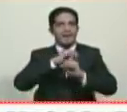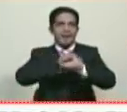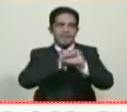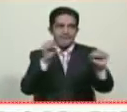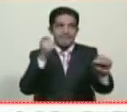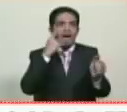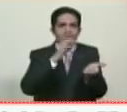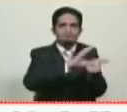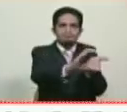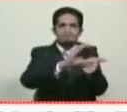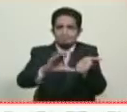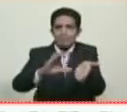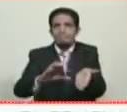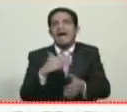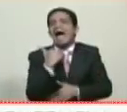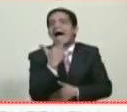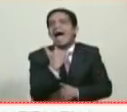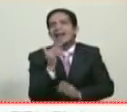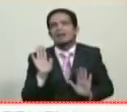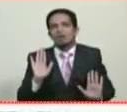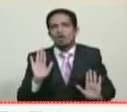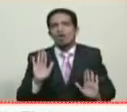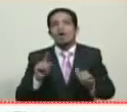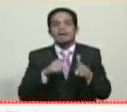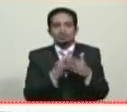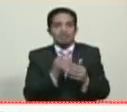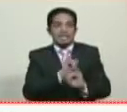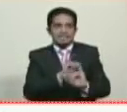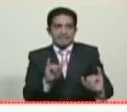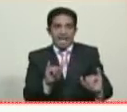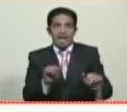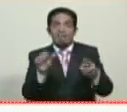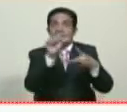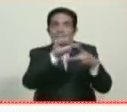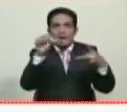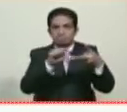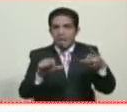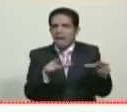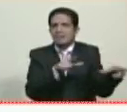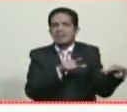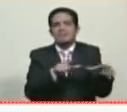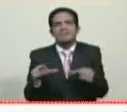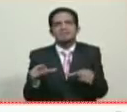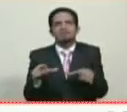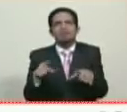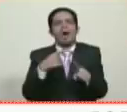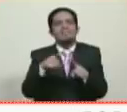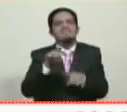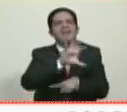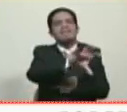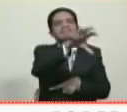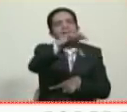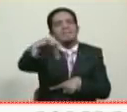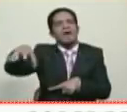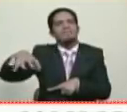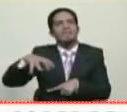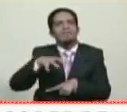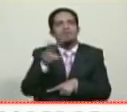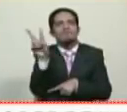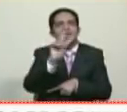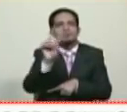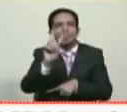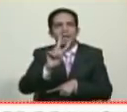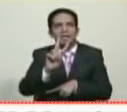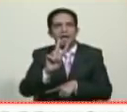ayer, ¿verdad? Y ya los primeros 15 días están distribuidos hacia las distintas regiones del país y